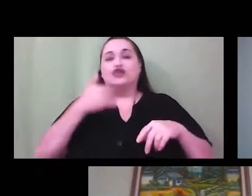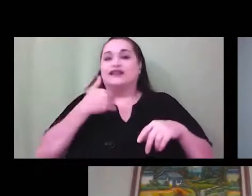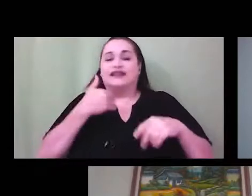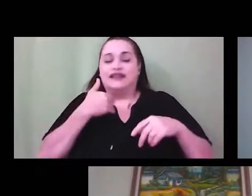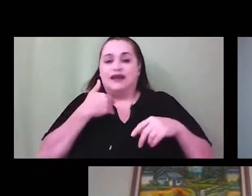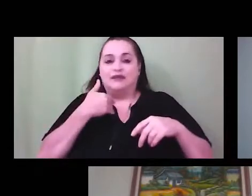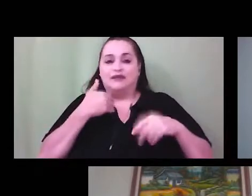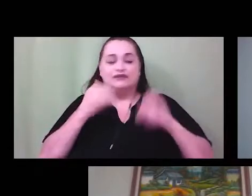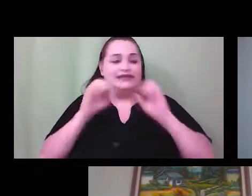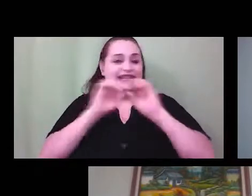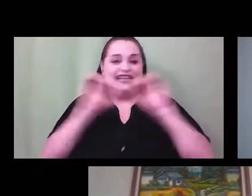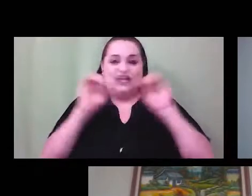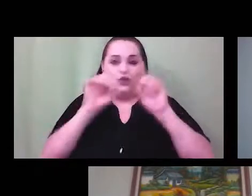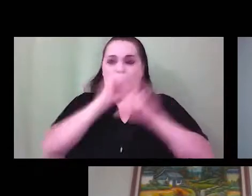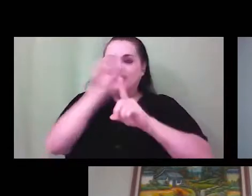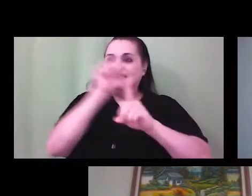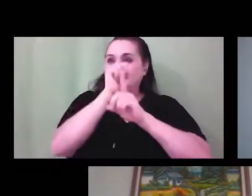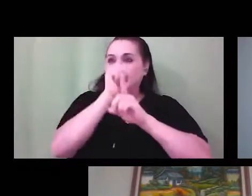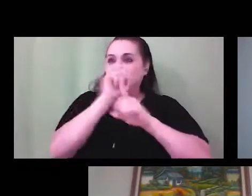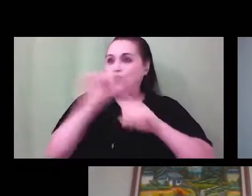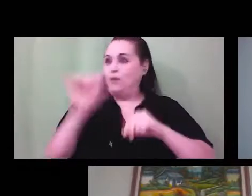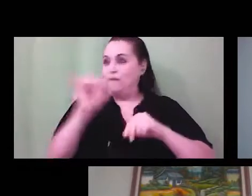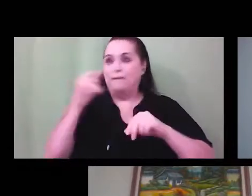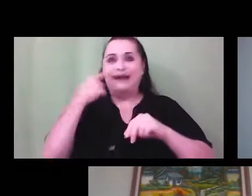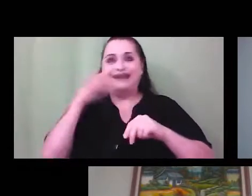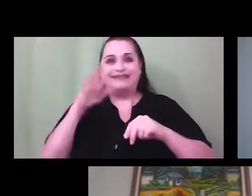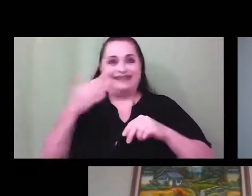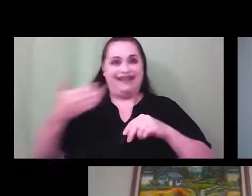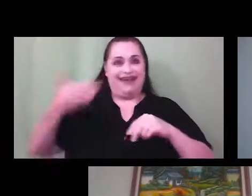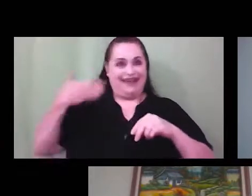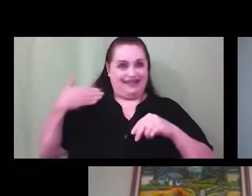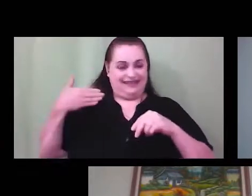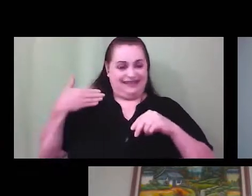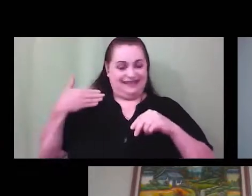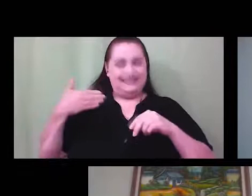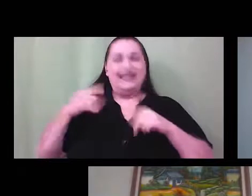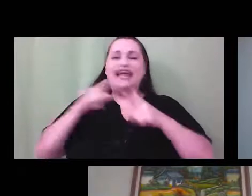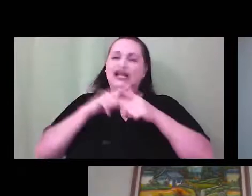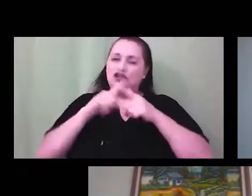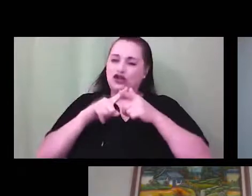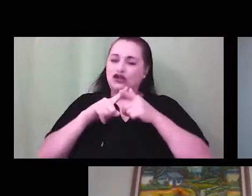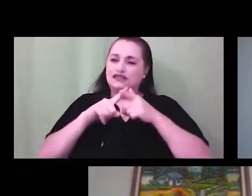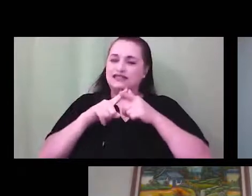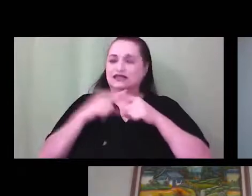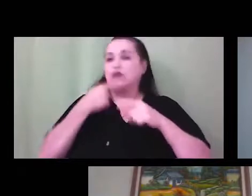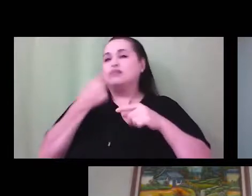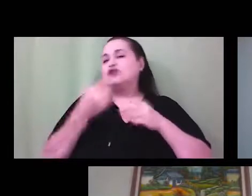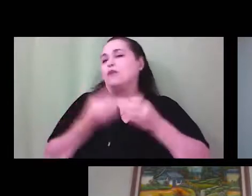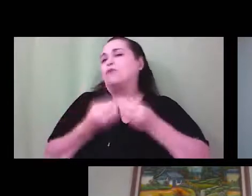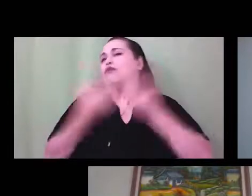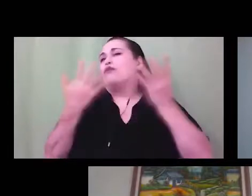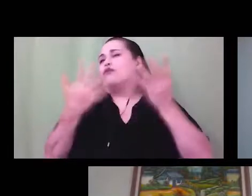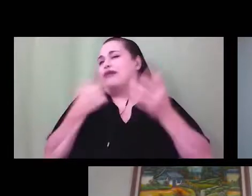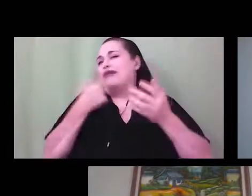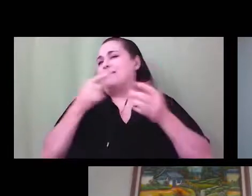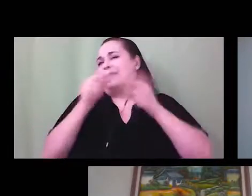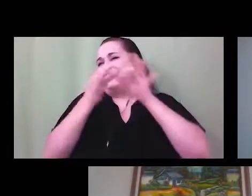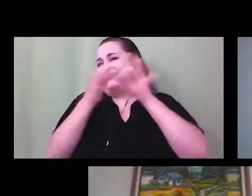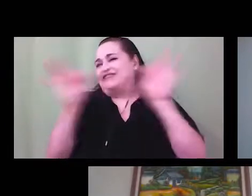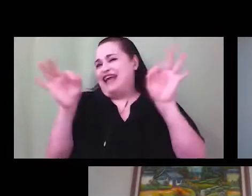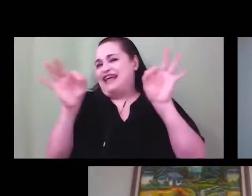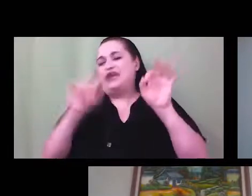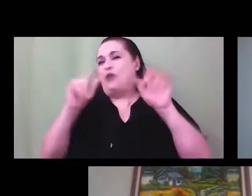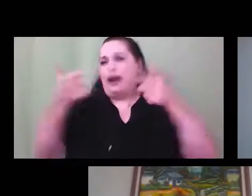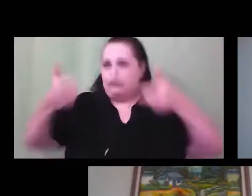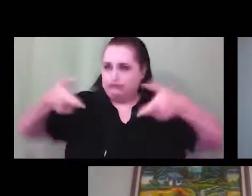tenido ninguna situación anterior similar. Fue, digamos, por decirlo popularmente, como un balde